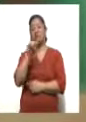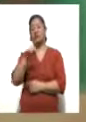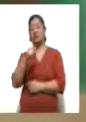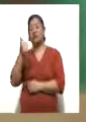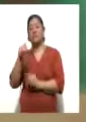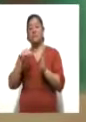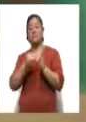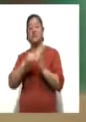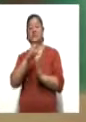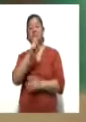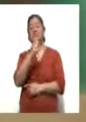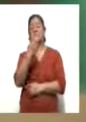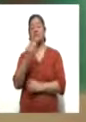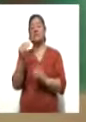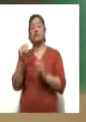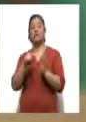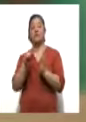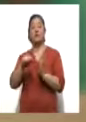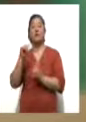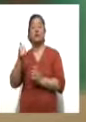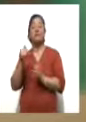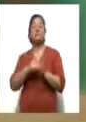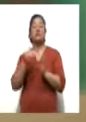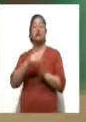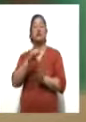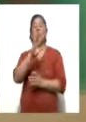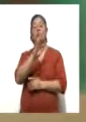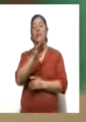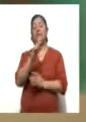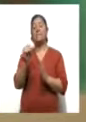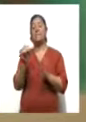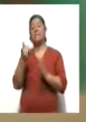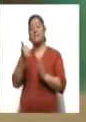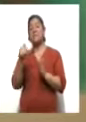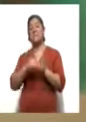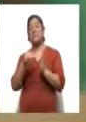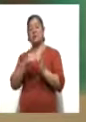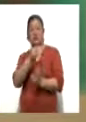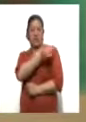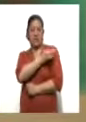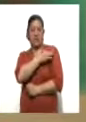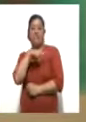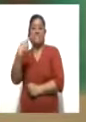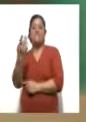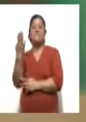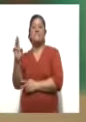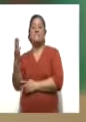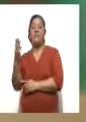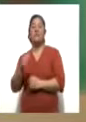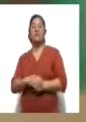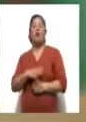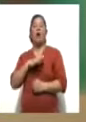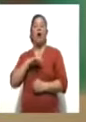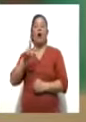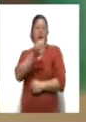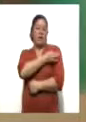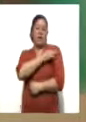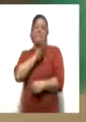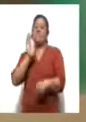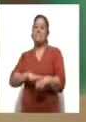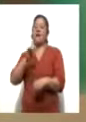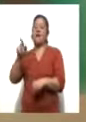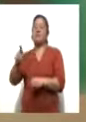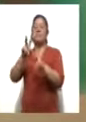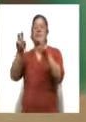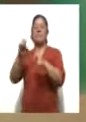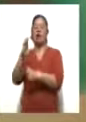33.2 millones y en mayo 46 millones de inmunizaciones. Además de las vacunas que se adquieran mediante el mecanismo COVAX,